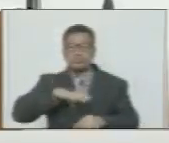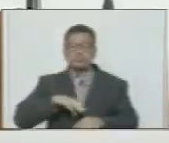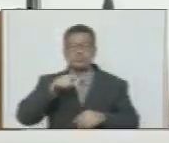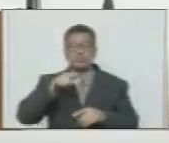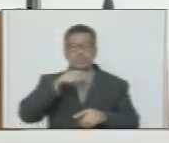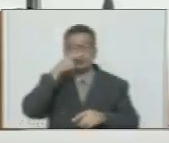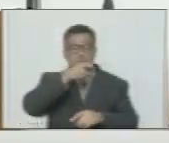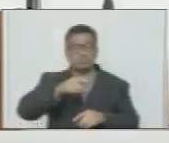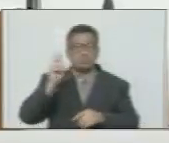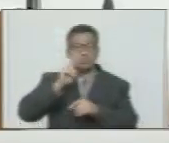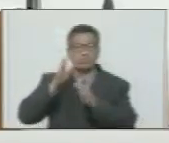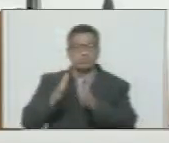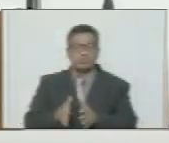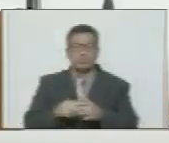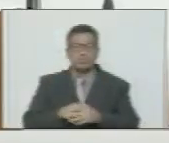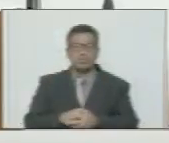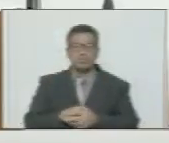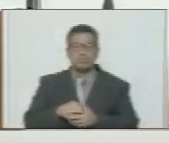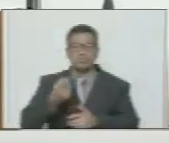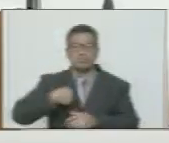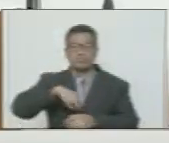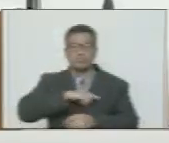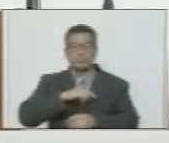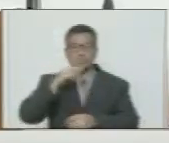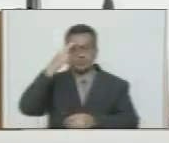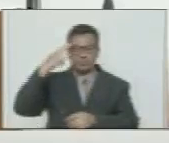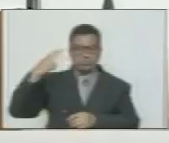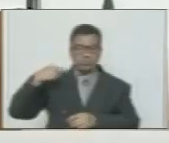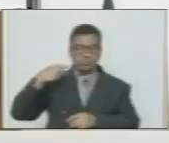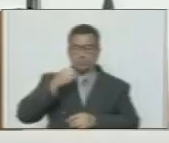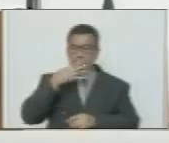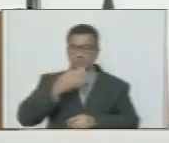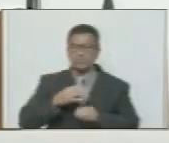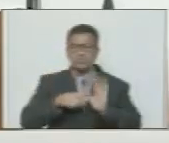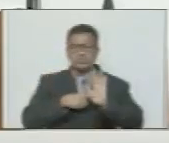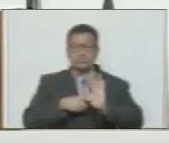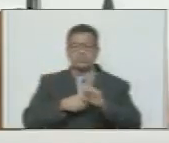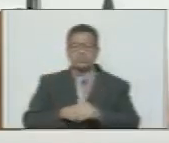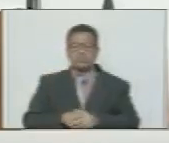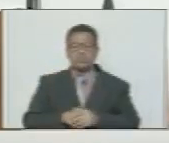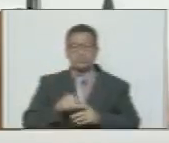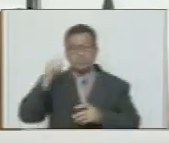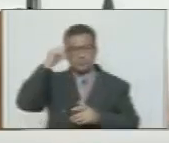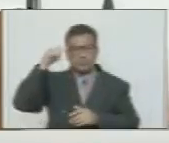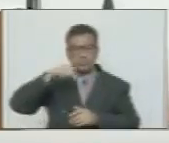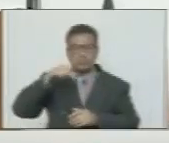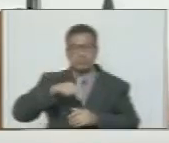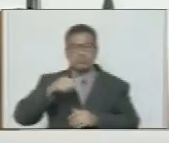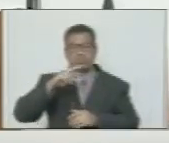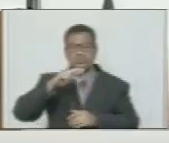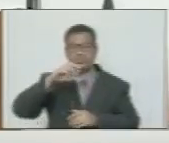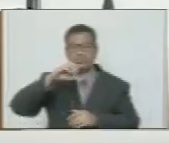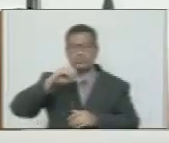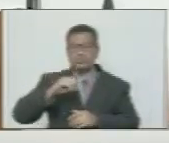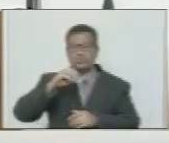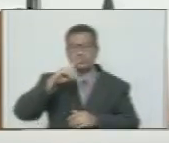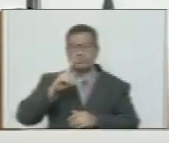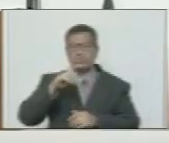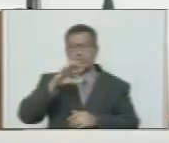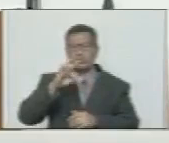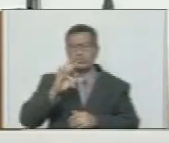la historia del pueblo venezolano. Por eso nos llena de satisfacción presentar el día de hoy a